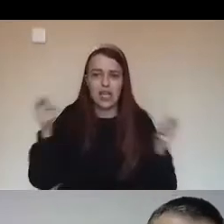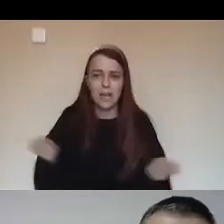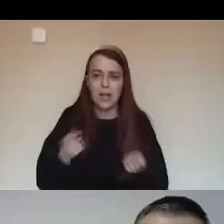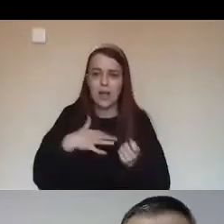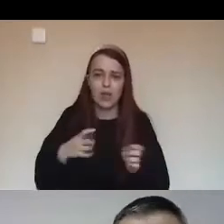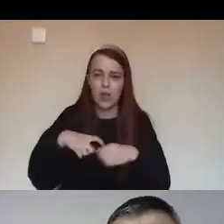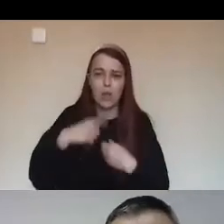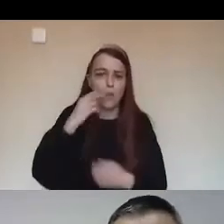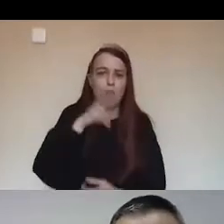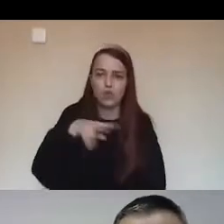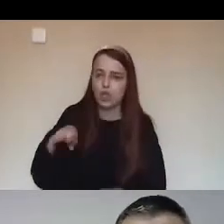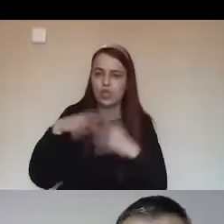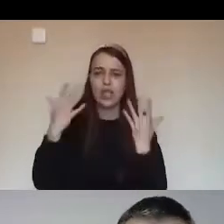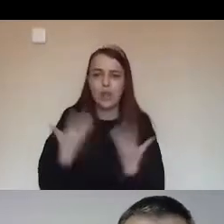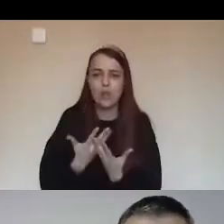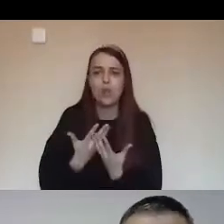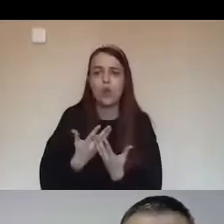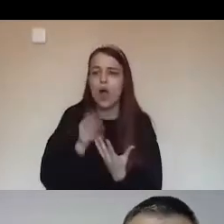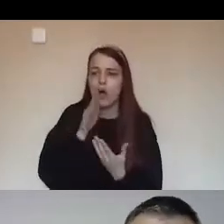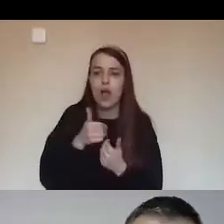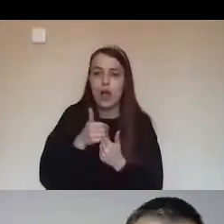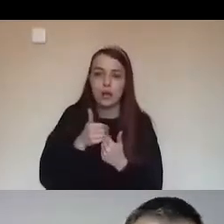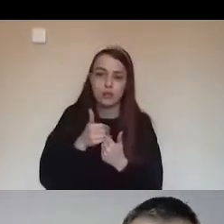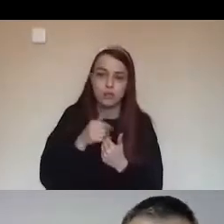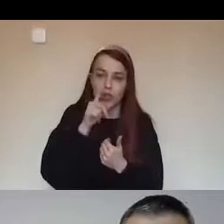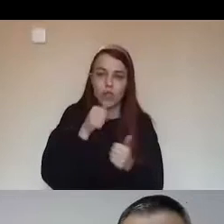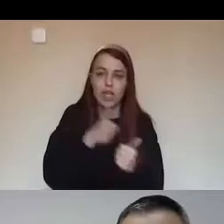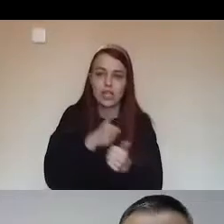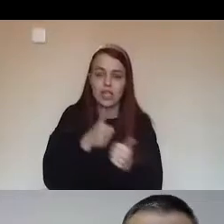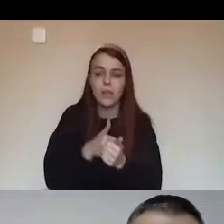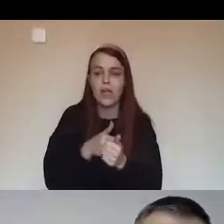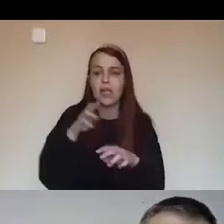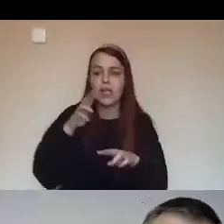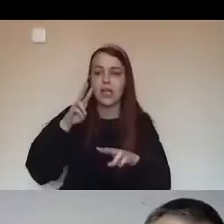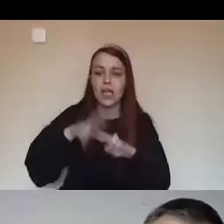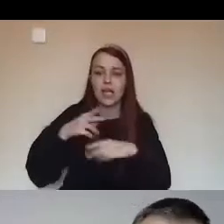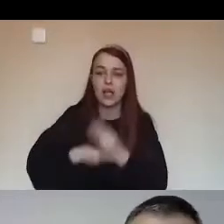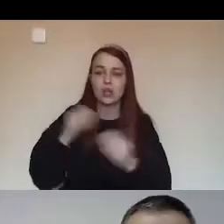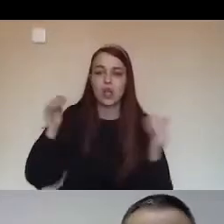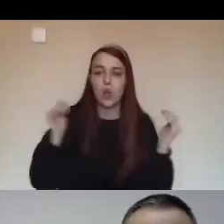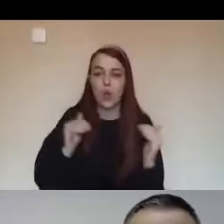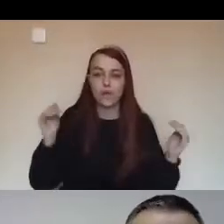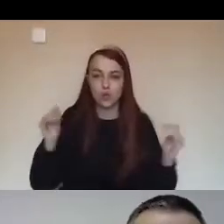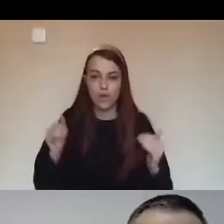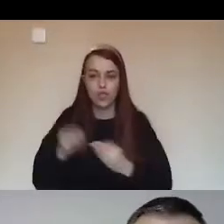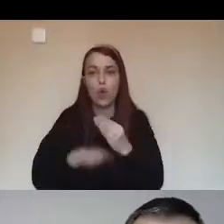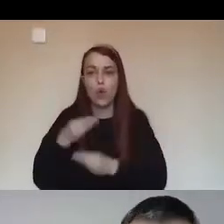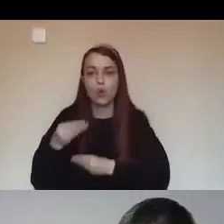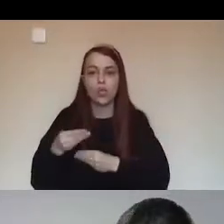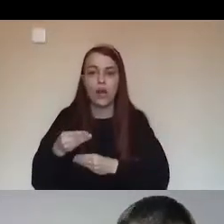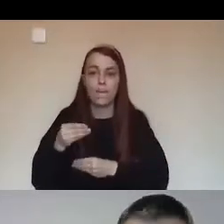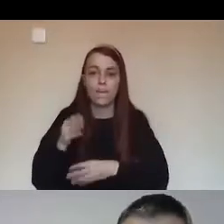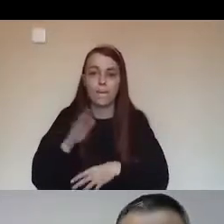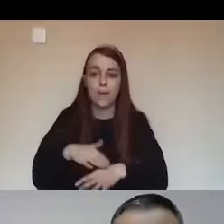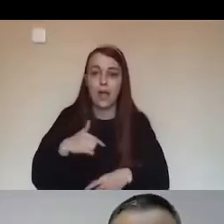de España nos están siguiendo y lanzándolo con nosotros, pues todos los jueves o muchos jueves, poniendo algo que hayamos